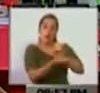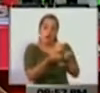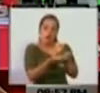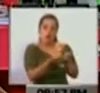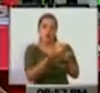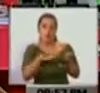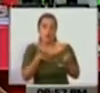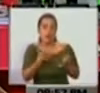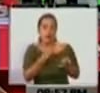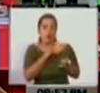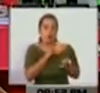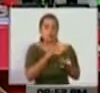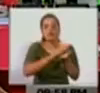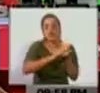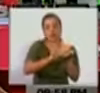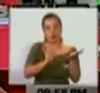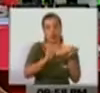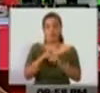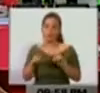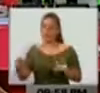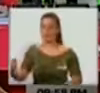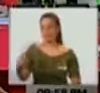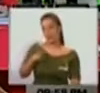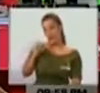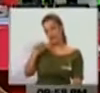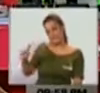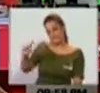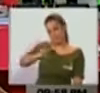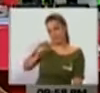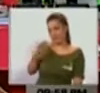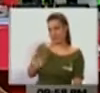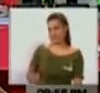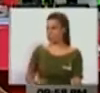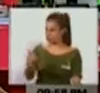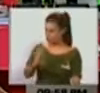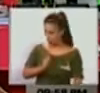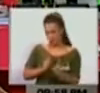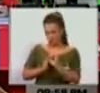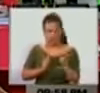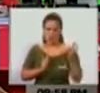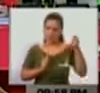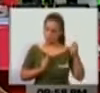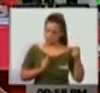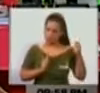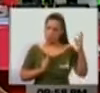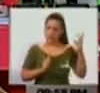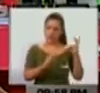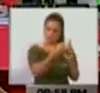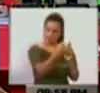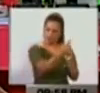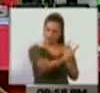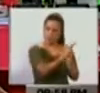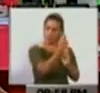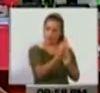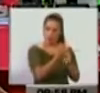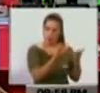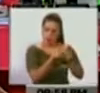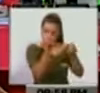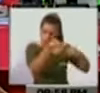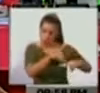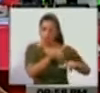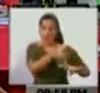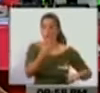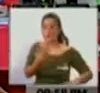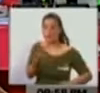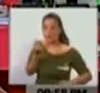no trabajo solo. Conmigo están el diputado tal, y ellos están pidiendo la suma de tanto. Eso lo